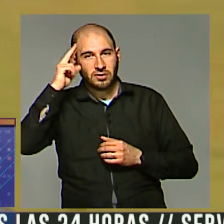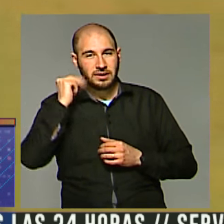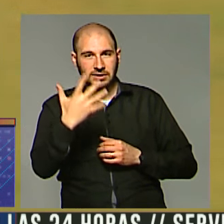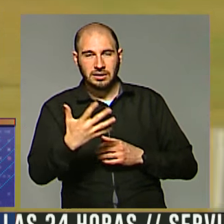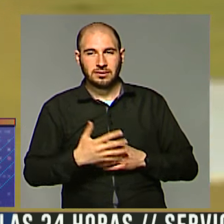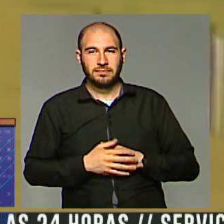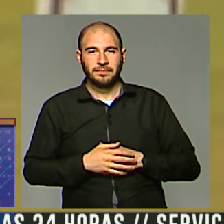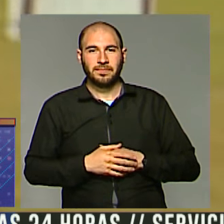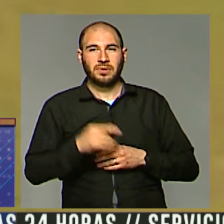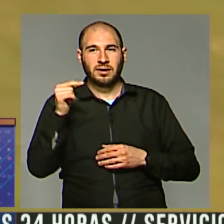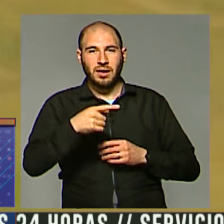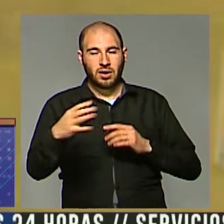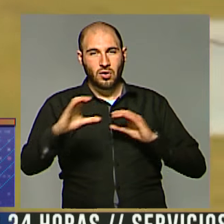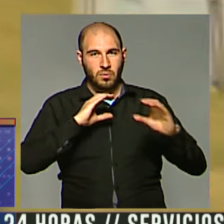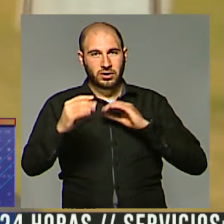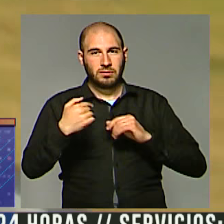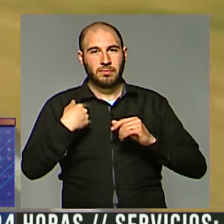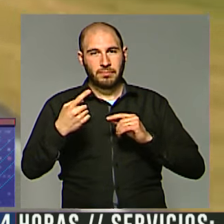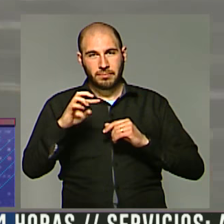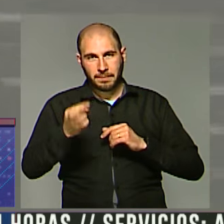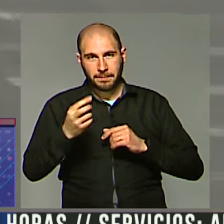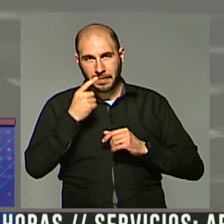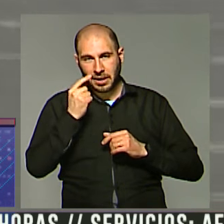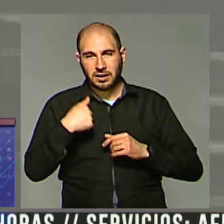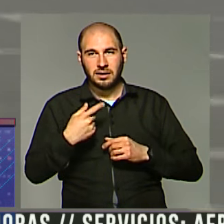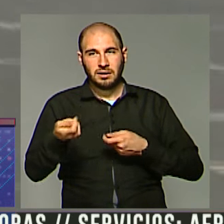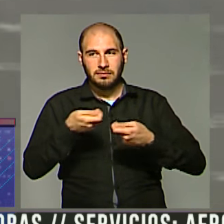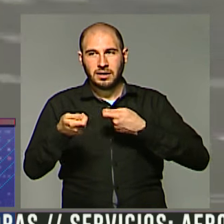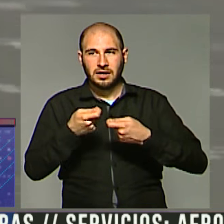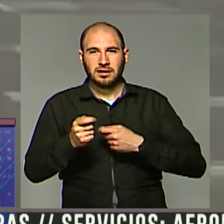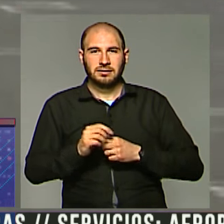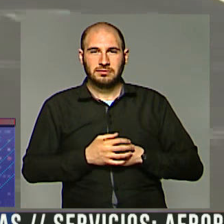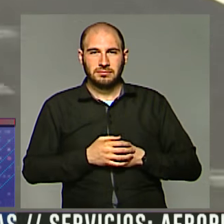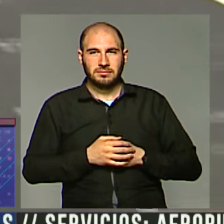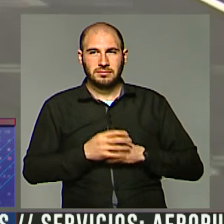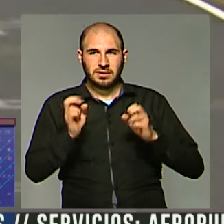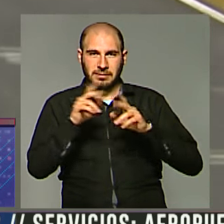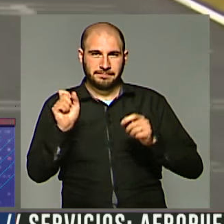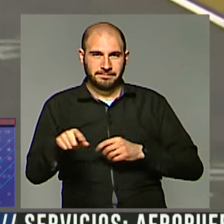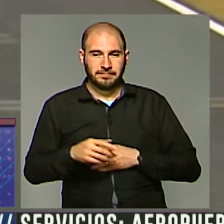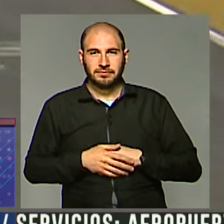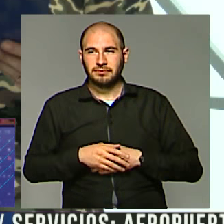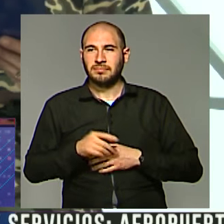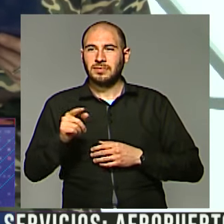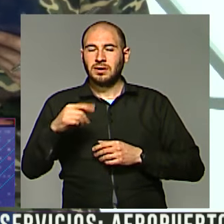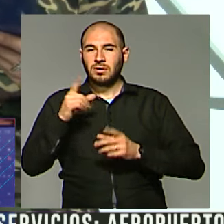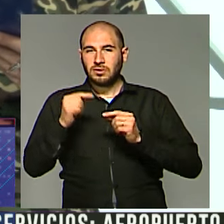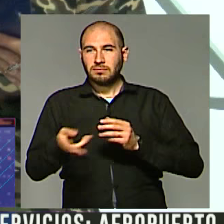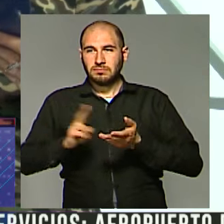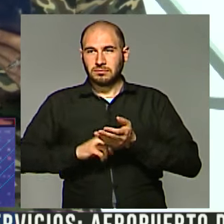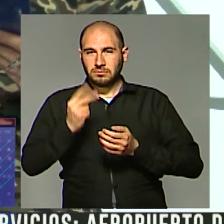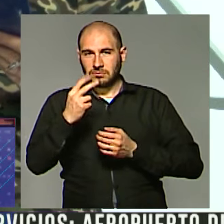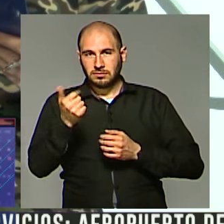1261 570 78 95. Ahí se pueden comunicar con mi papá, que él maneja ese tema. Bien, bueno, vamos perfecto. A repetir el número